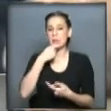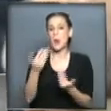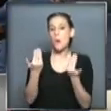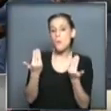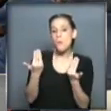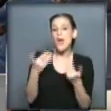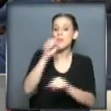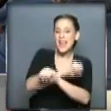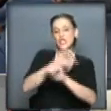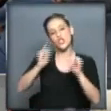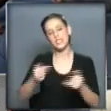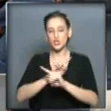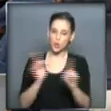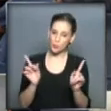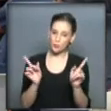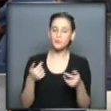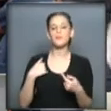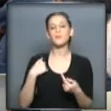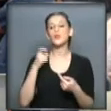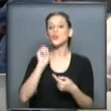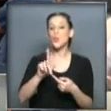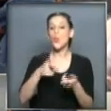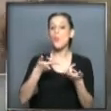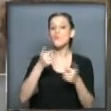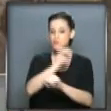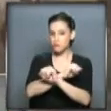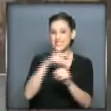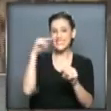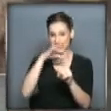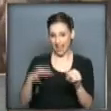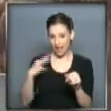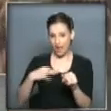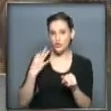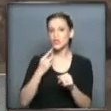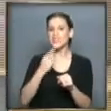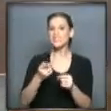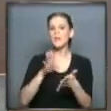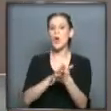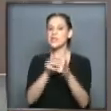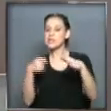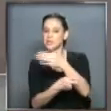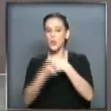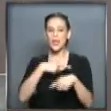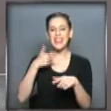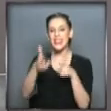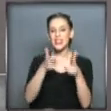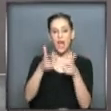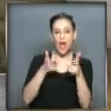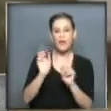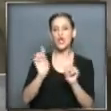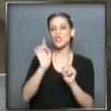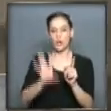hacerlo cumplir la pena. Al dictar su condena, los jueces consideraron que en el tráfico ilegal no solo se enviaron armas de